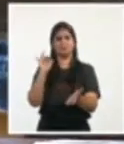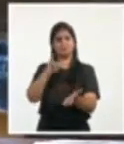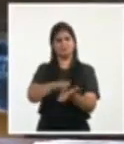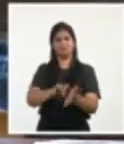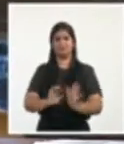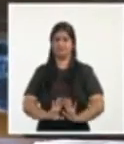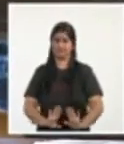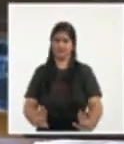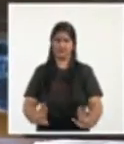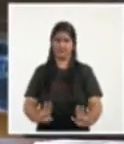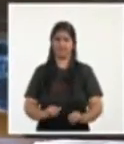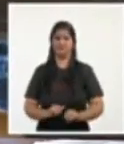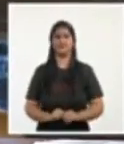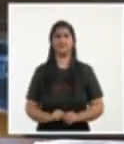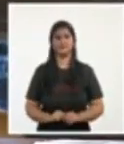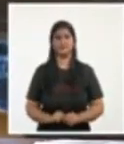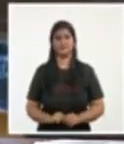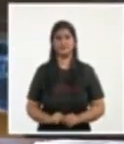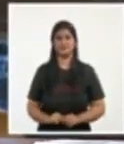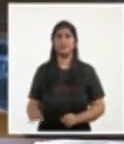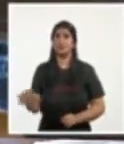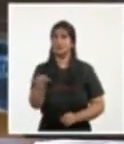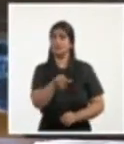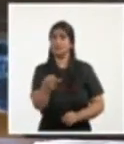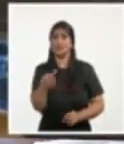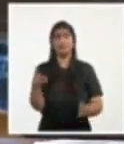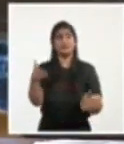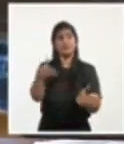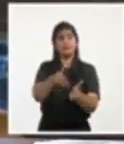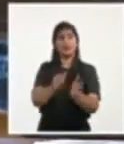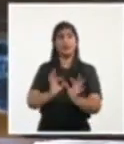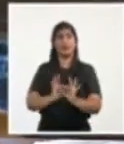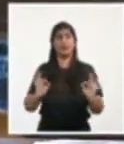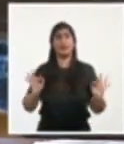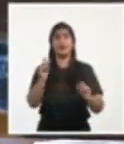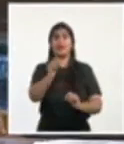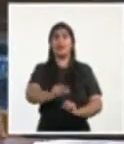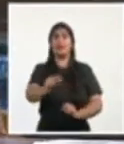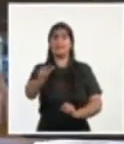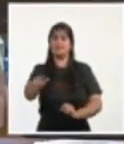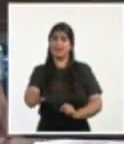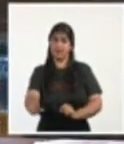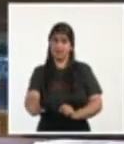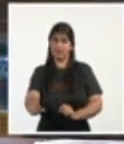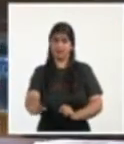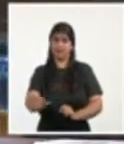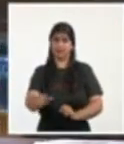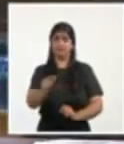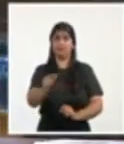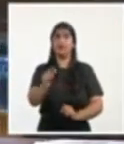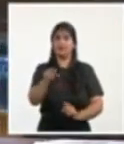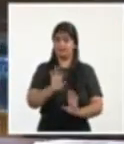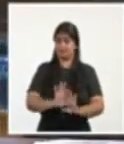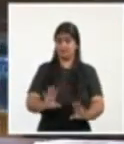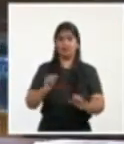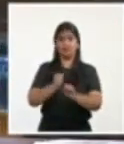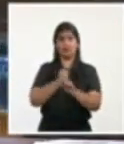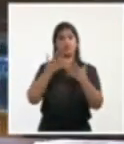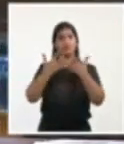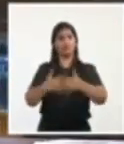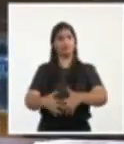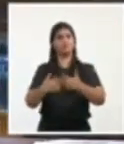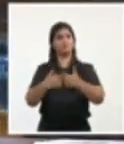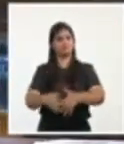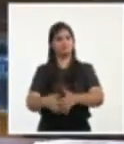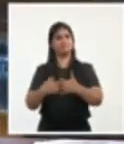atención. También hemos incorporado especialistas del Instituto de Medicina Tropical Pedro Curie al laboratorio para garantizar el proceso de atención